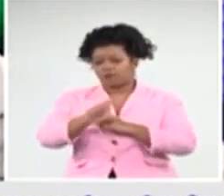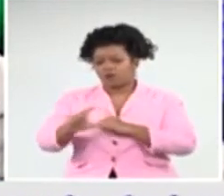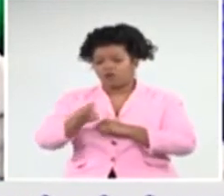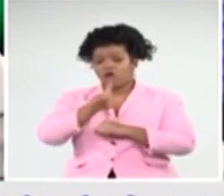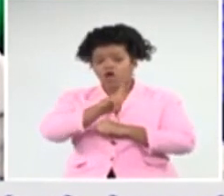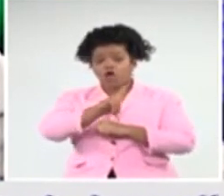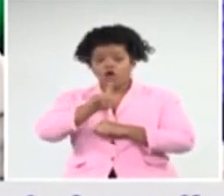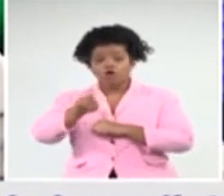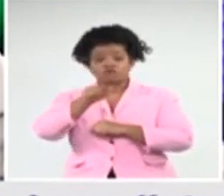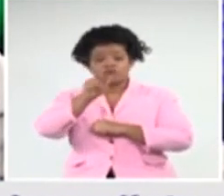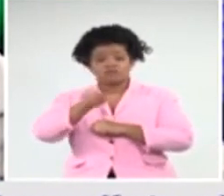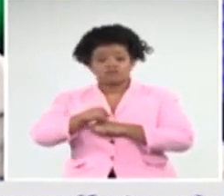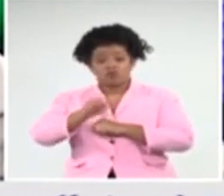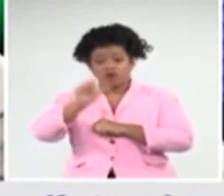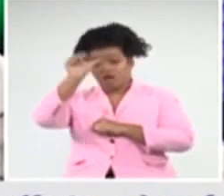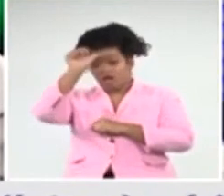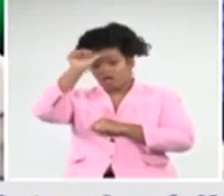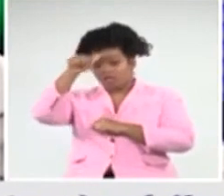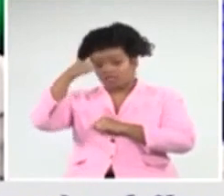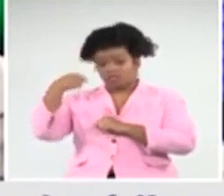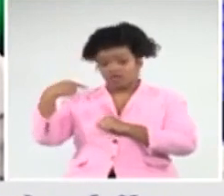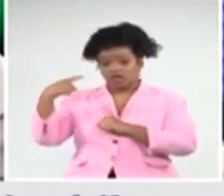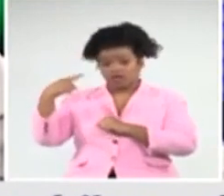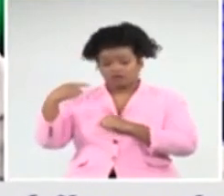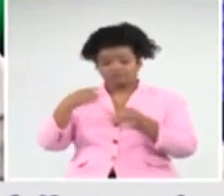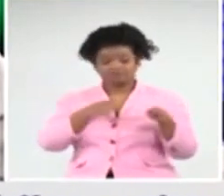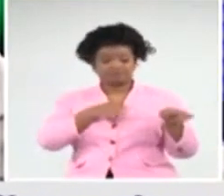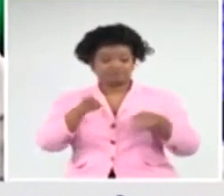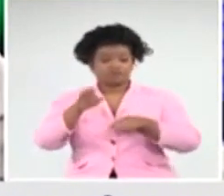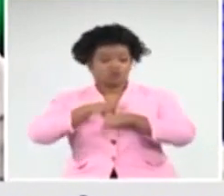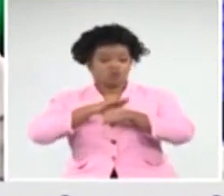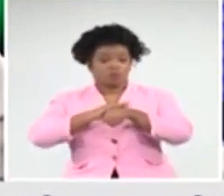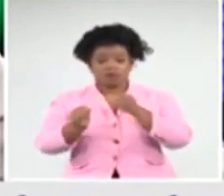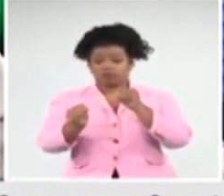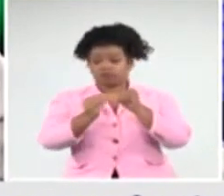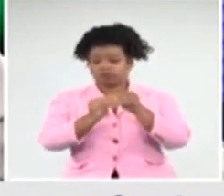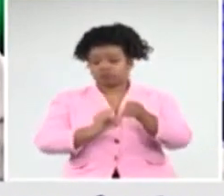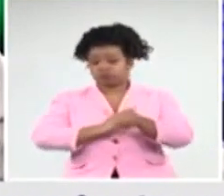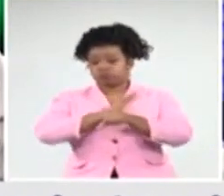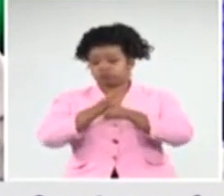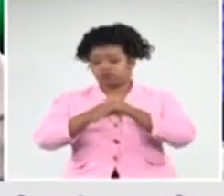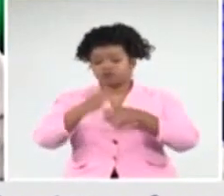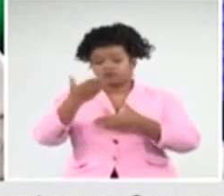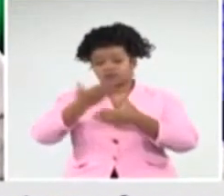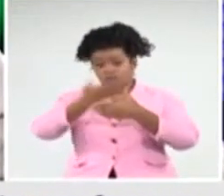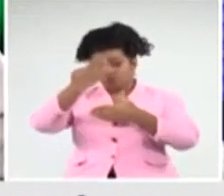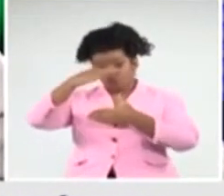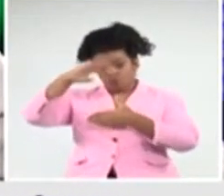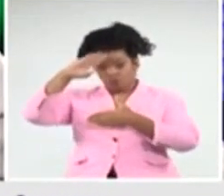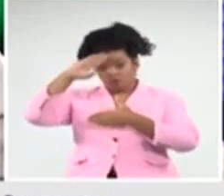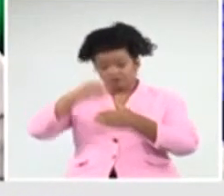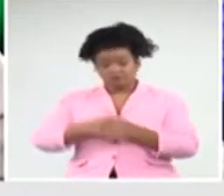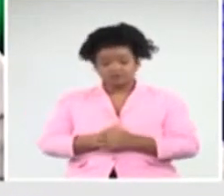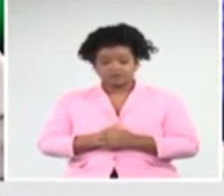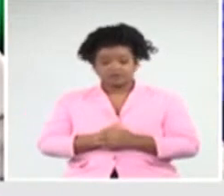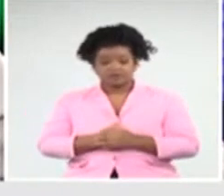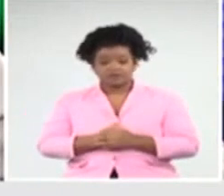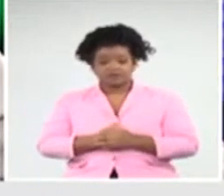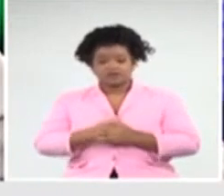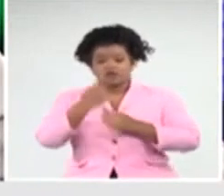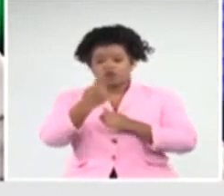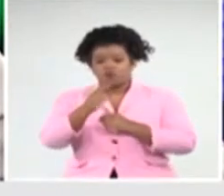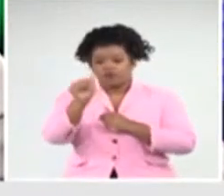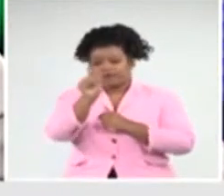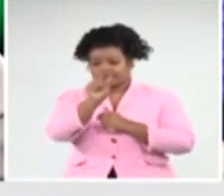de ayer, y como consecuencia también de la transmisión autóctona en Santiago de Cuba, 1 italiano y